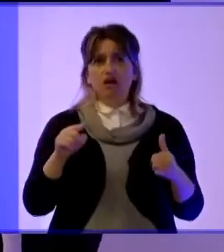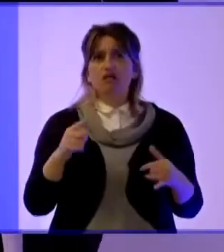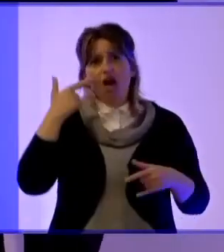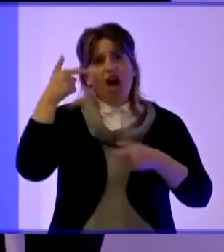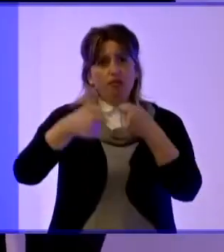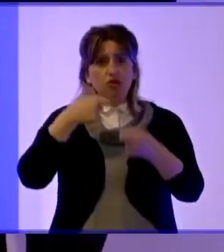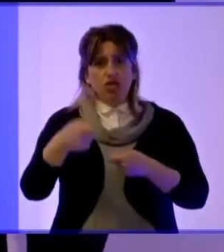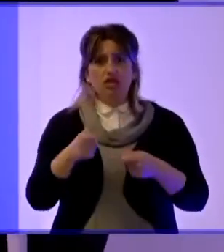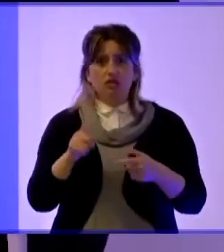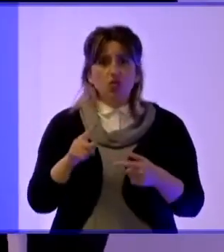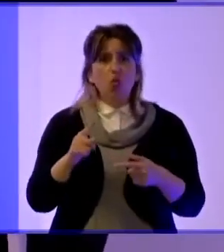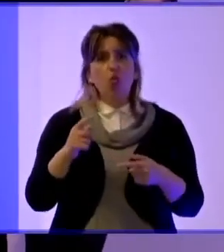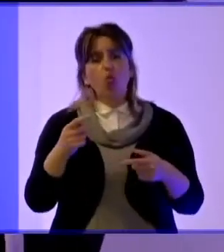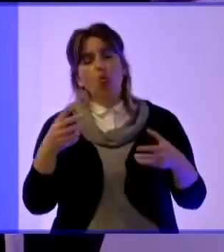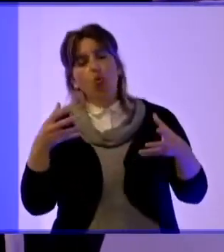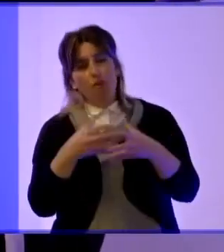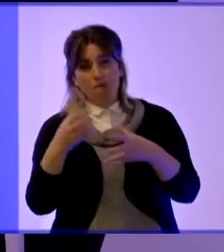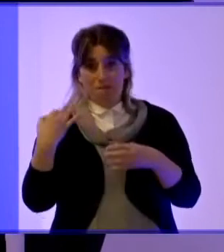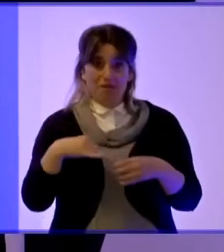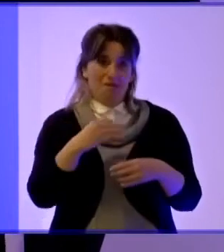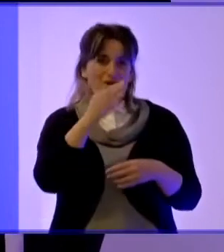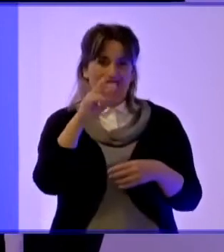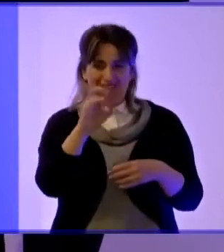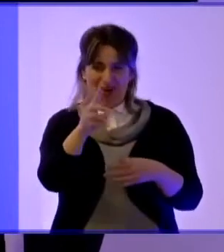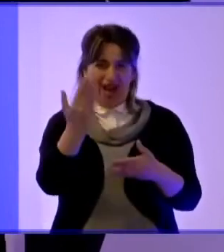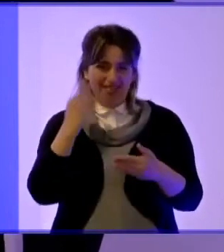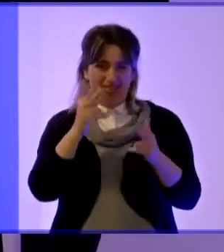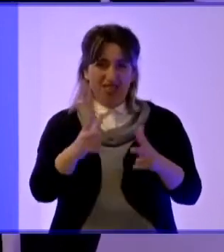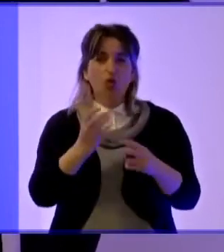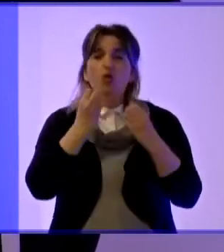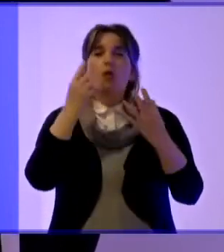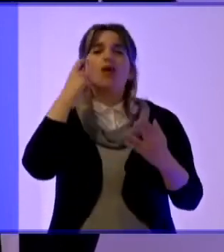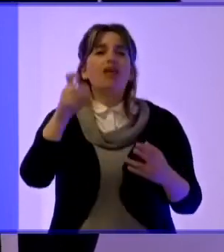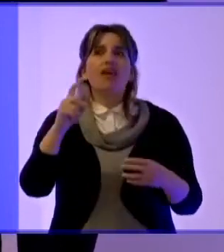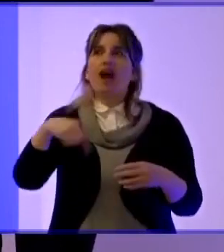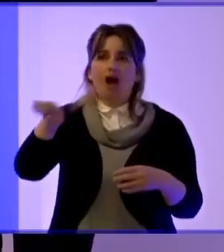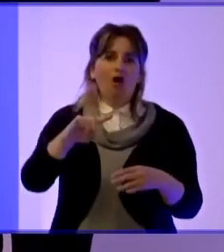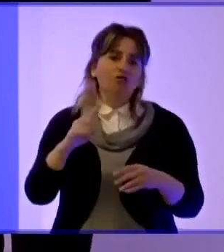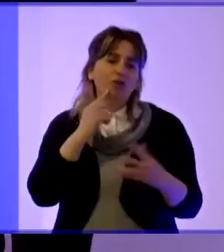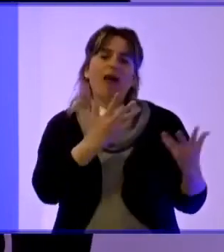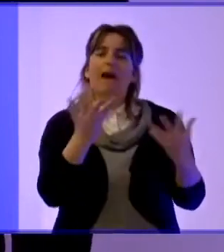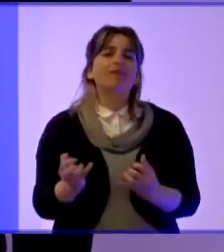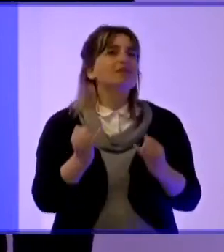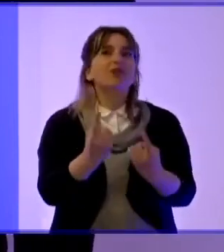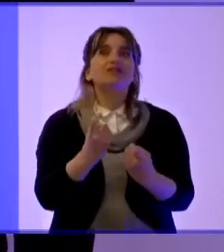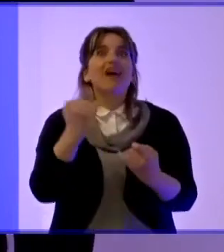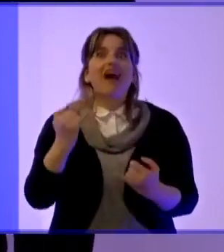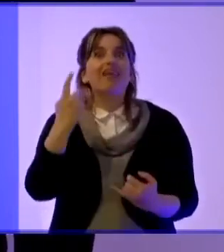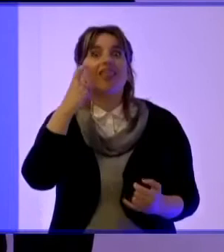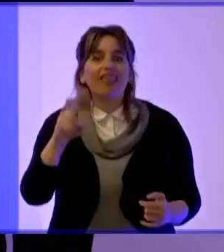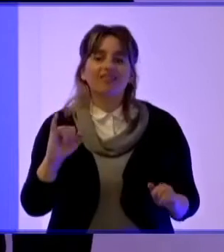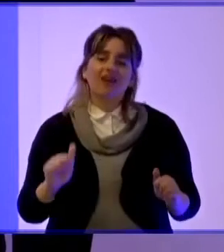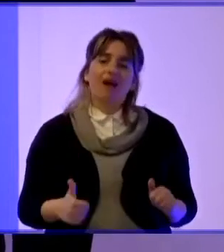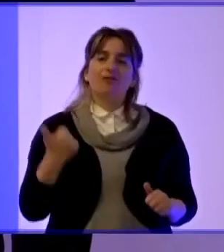dijo Agustina de Ciro, la idea, porque sin la buena idea todo lo demás no es posible. Aprovecho entonces